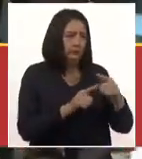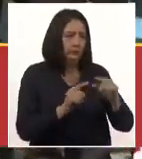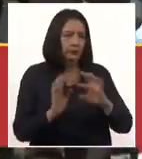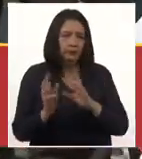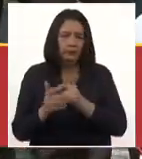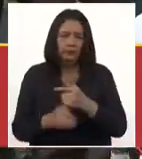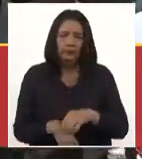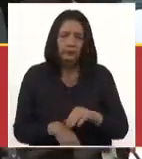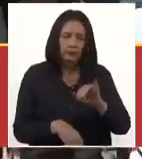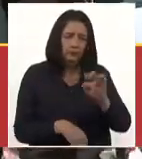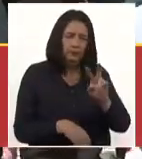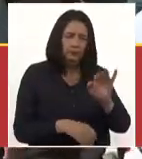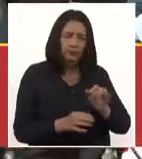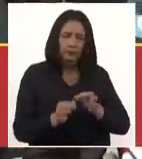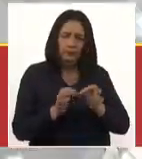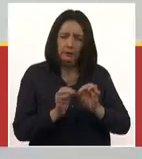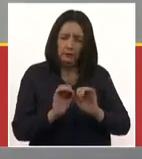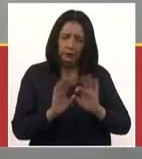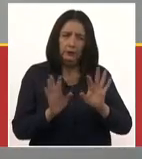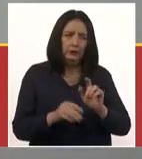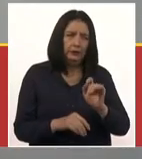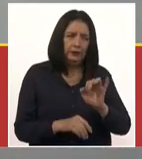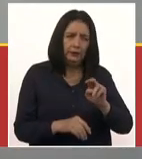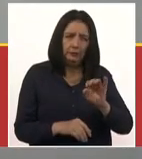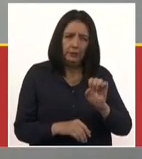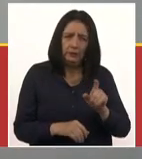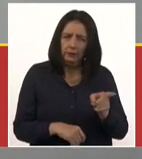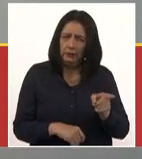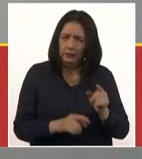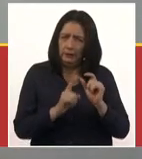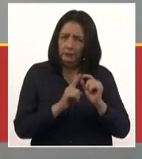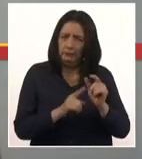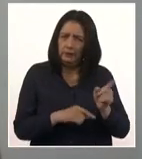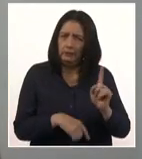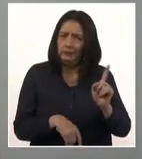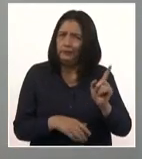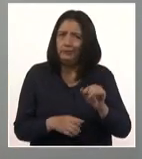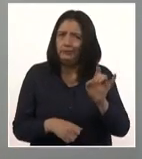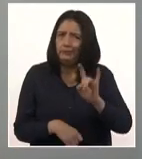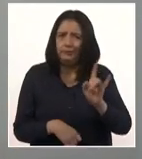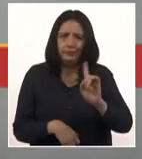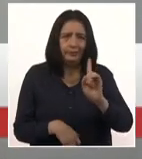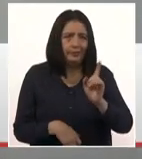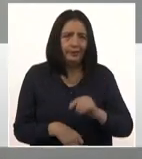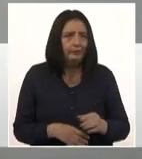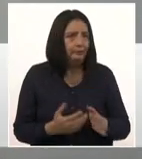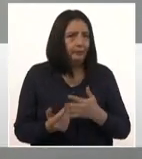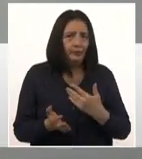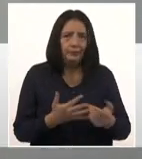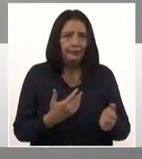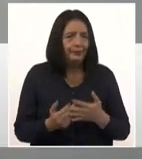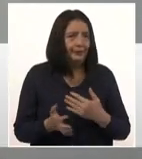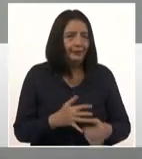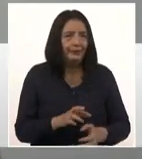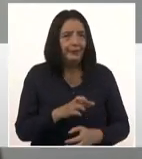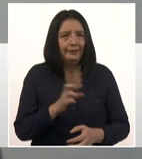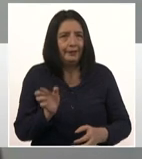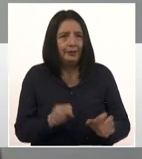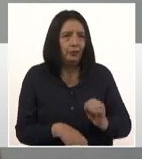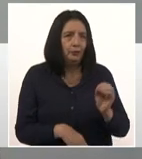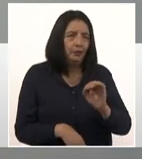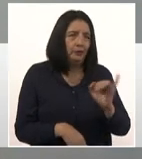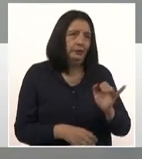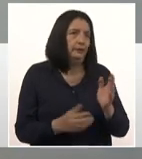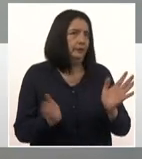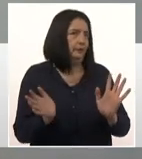como Iván La Negra, de Transparencia. Este tipo de expresiones deben ser descartadas, vengan de la derecha, de la izquierda, de cualquier posición.